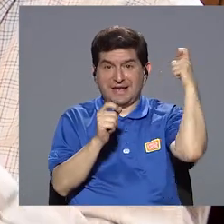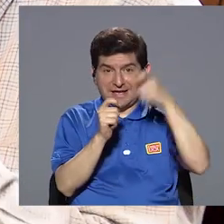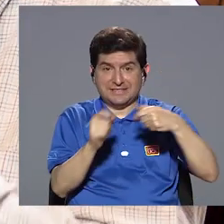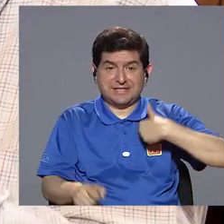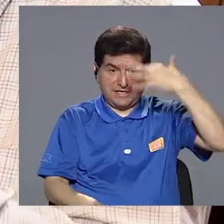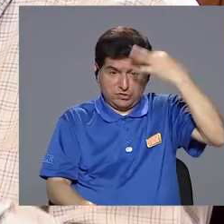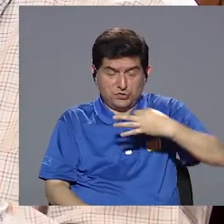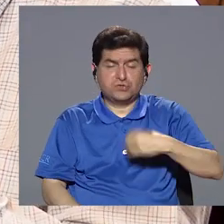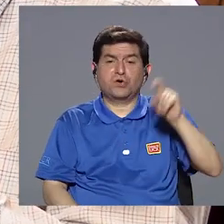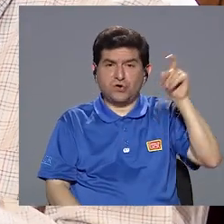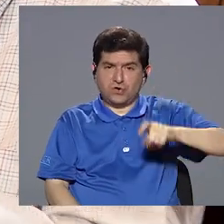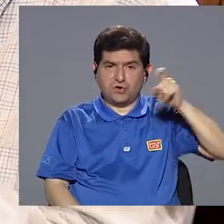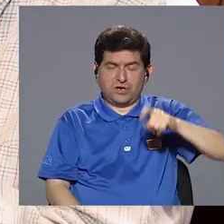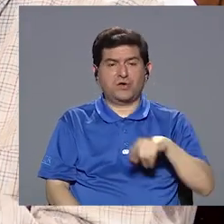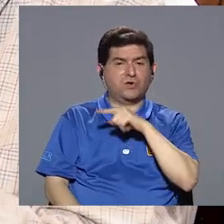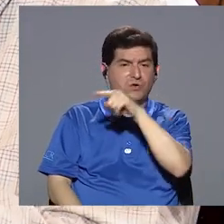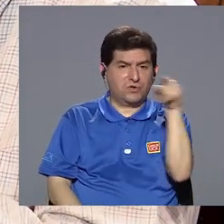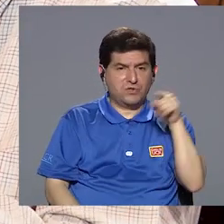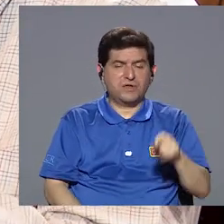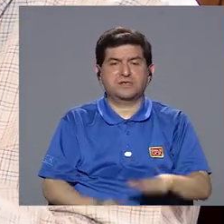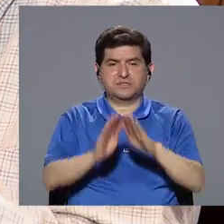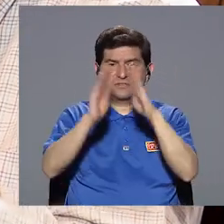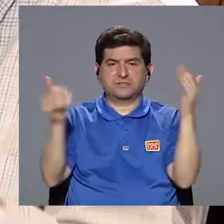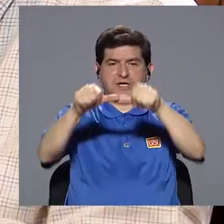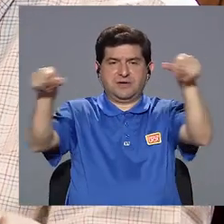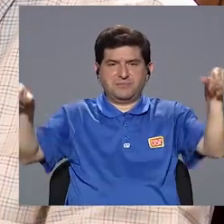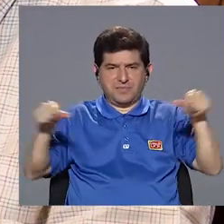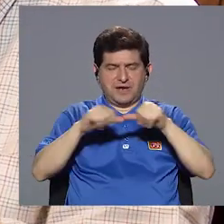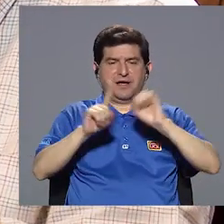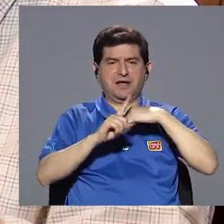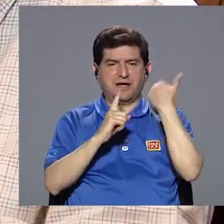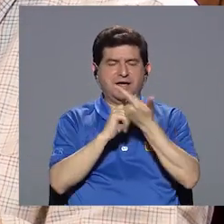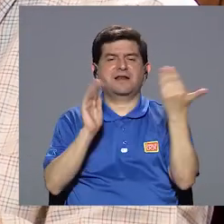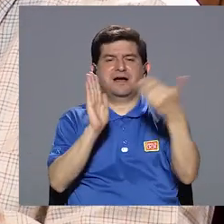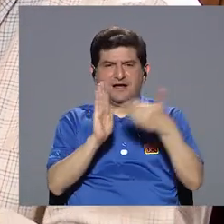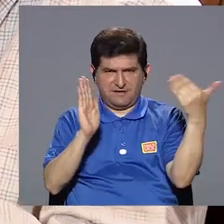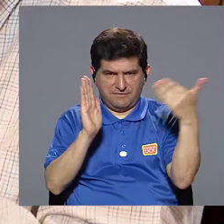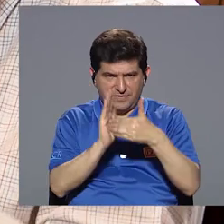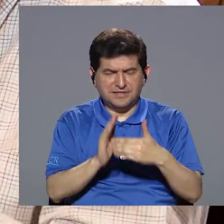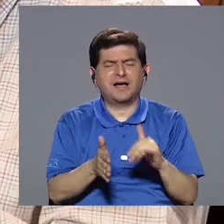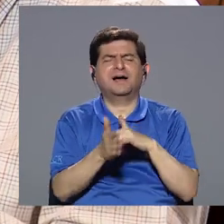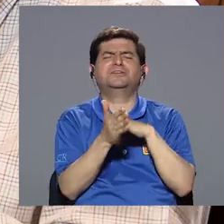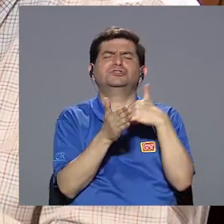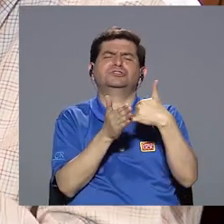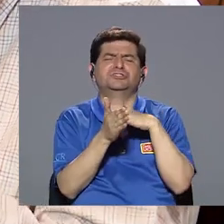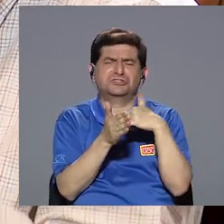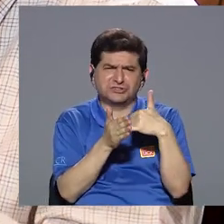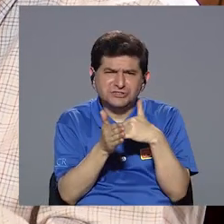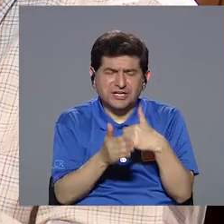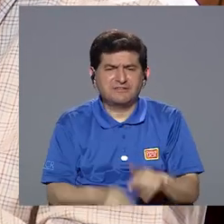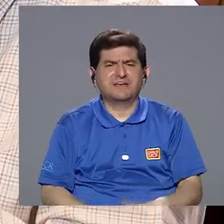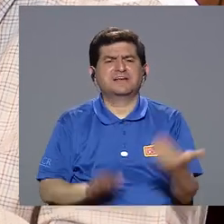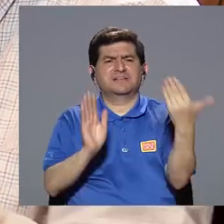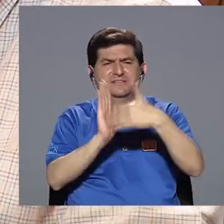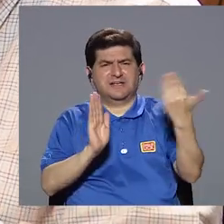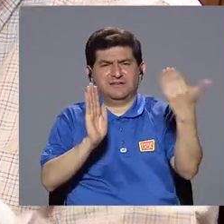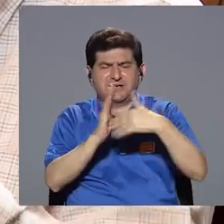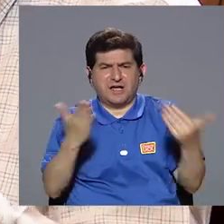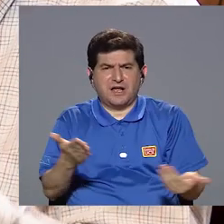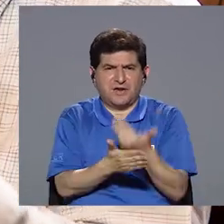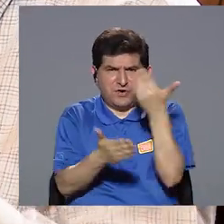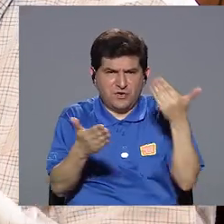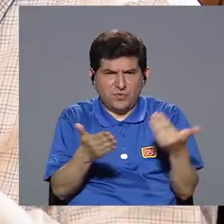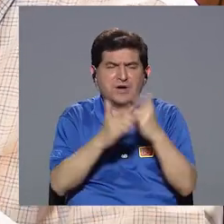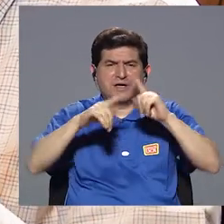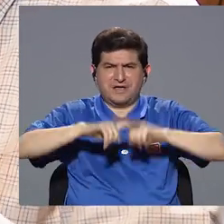sociedad específicamente creo yo de cara a las necesidades de estos amplios sectores sociales que han sido perjudicados que son vulnerables y